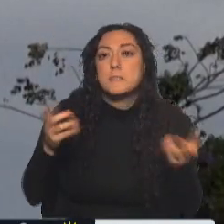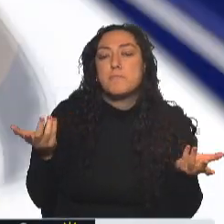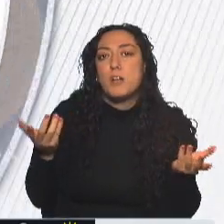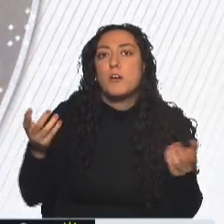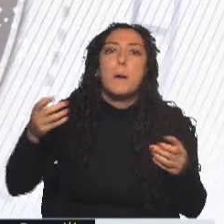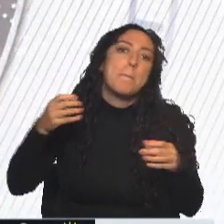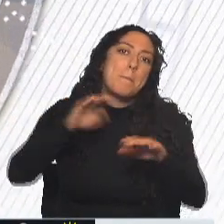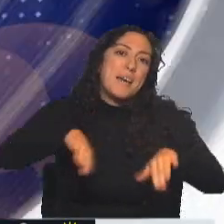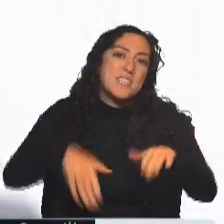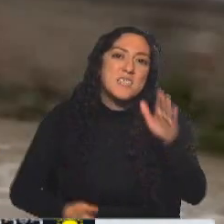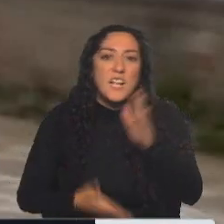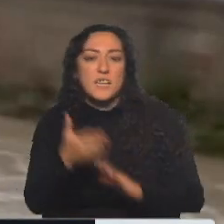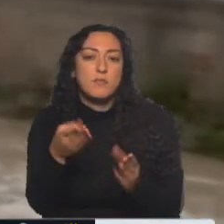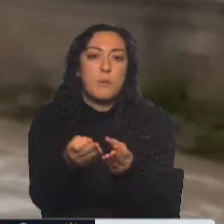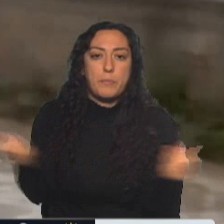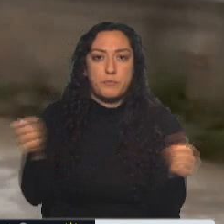playa.